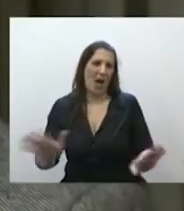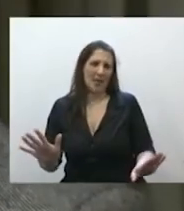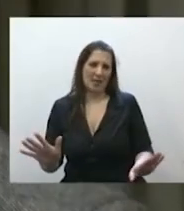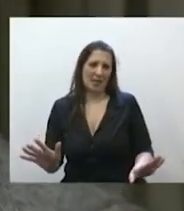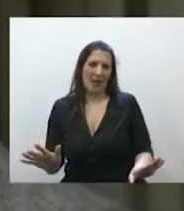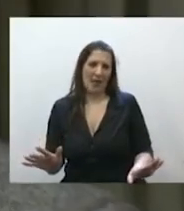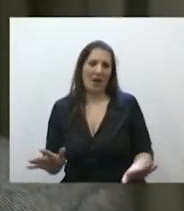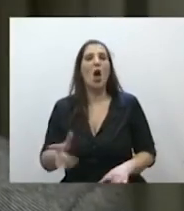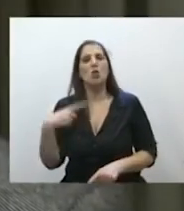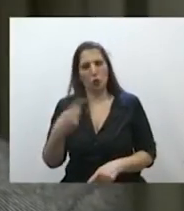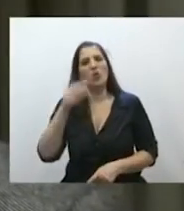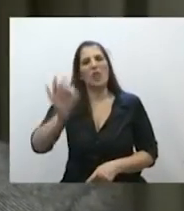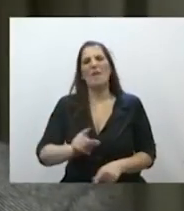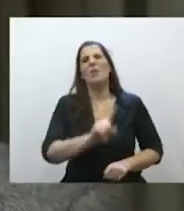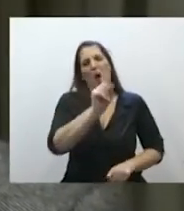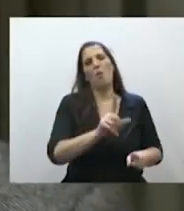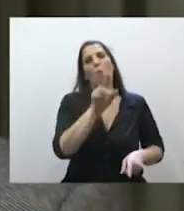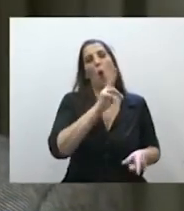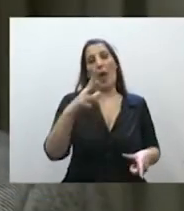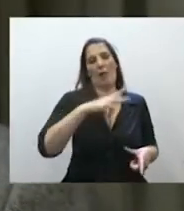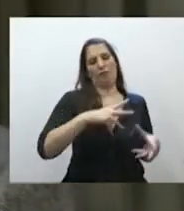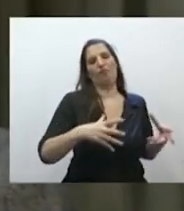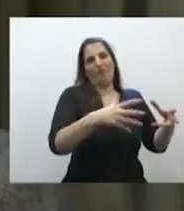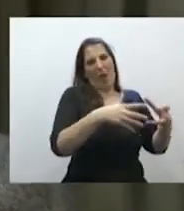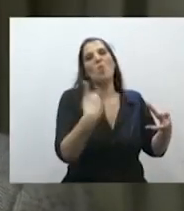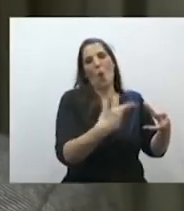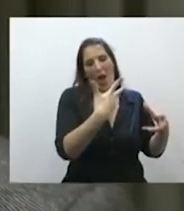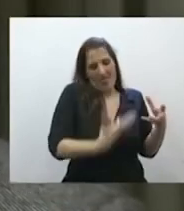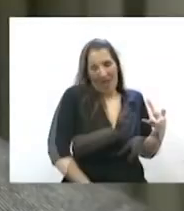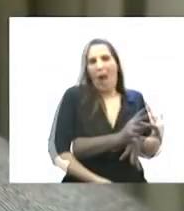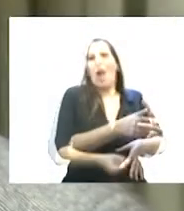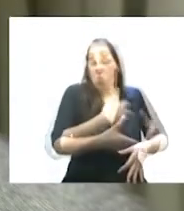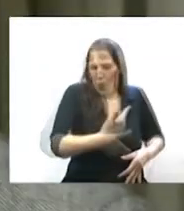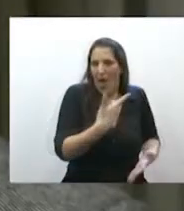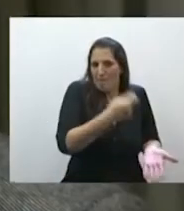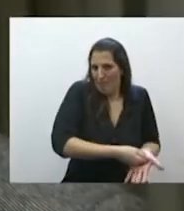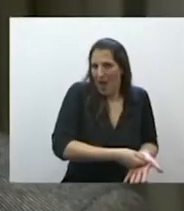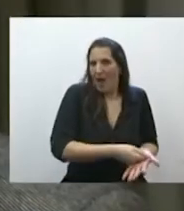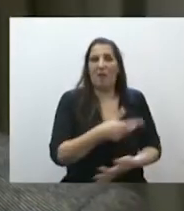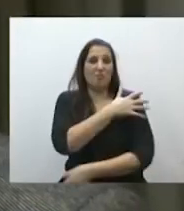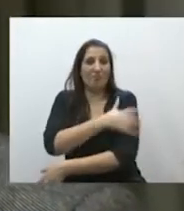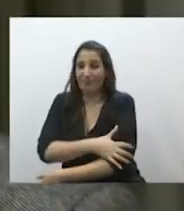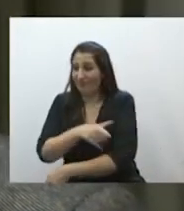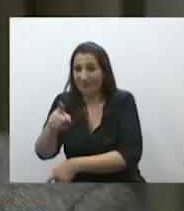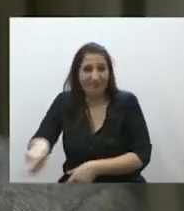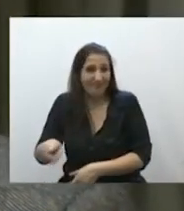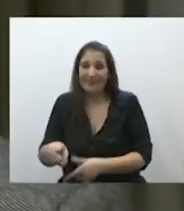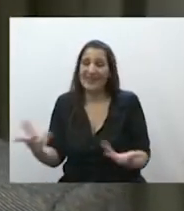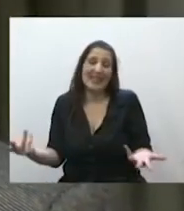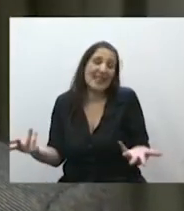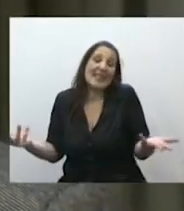sabiendo que las más pudientes podían acudir a los abortos seguros, las menos pudientes estaban